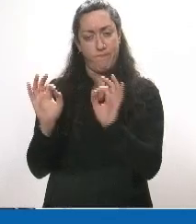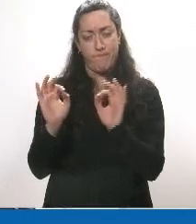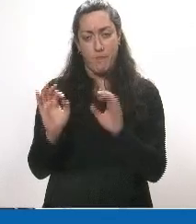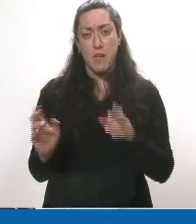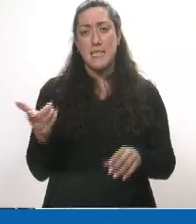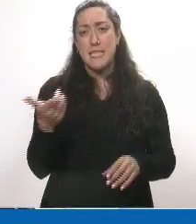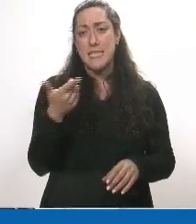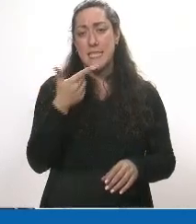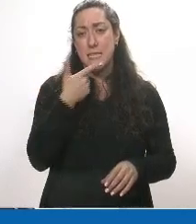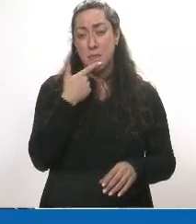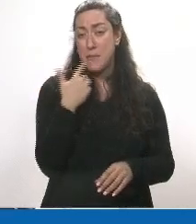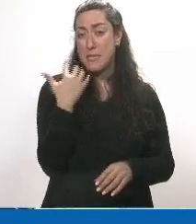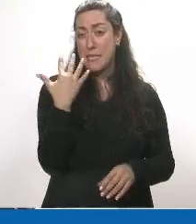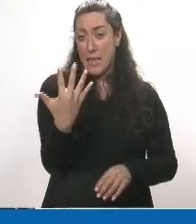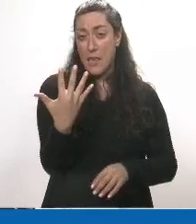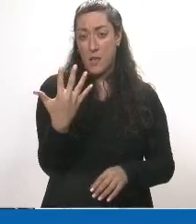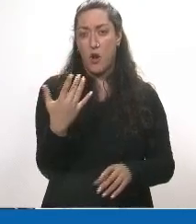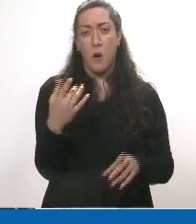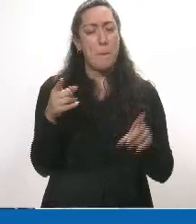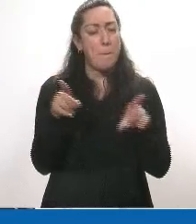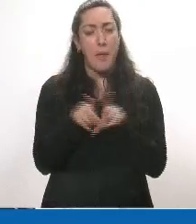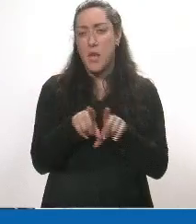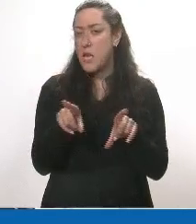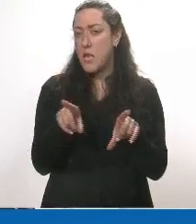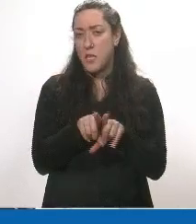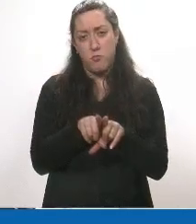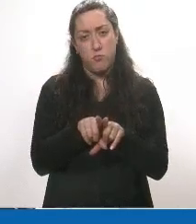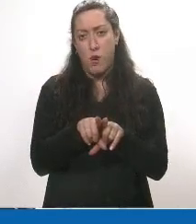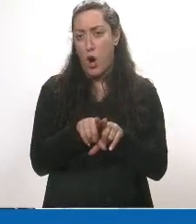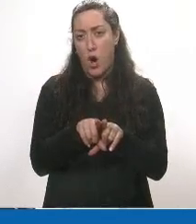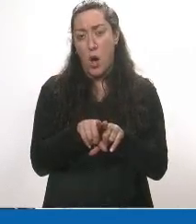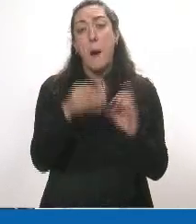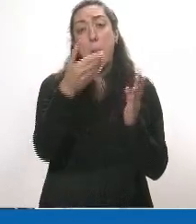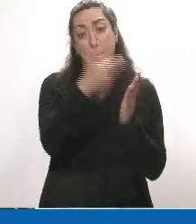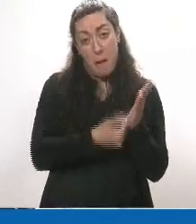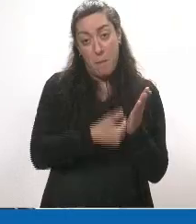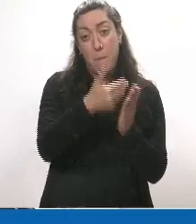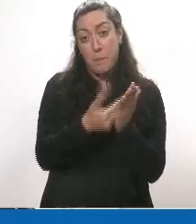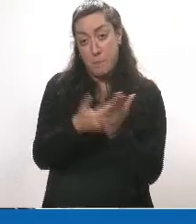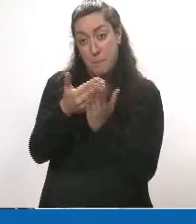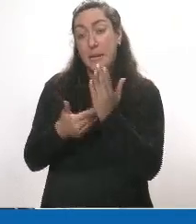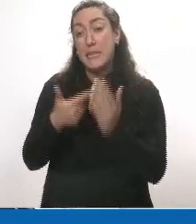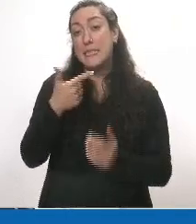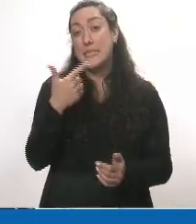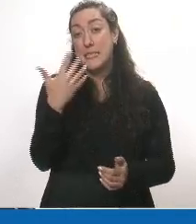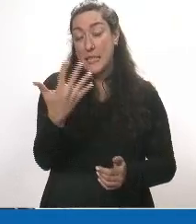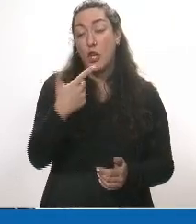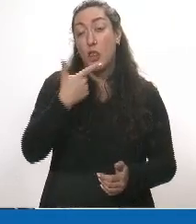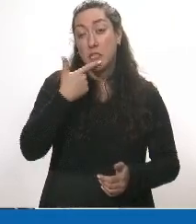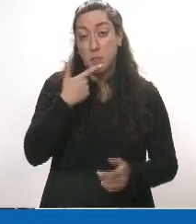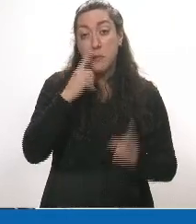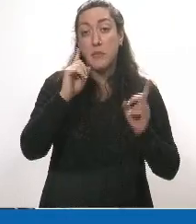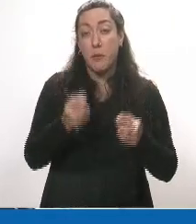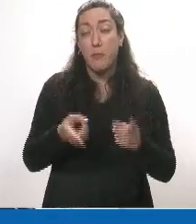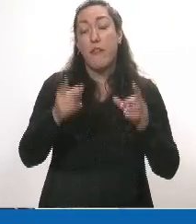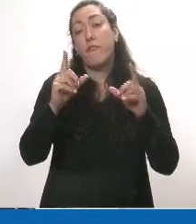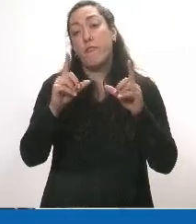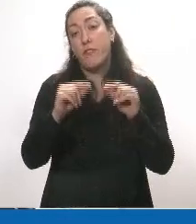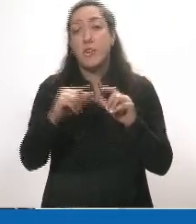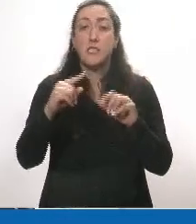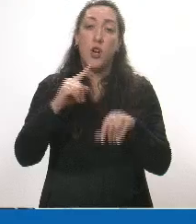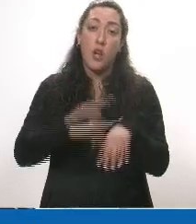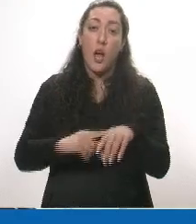de septiembre. Es exactamente lo que se llevó en papel el 5 de septiembre y otra fecha más y hora que están acá